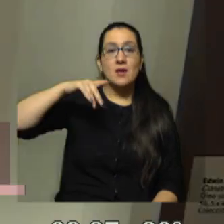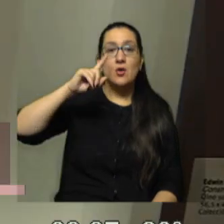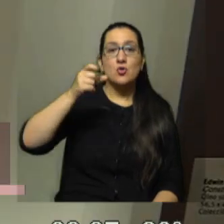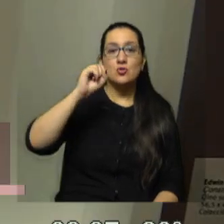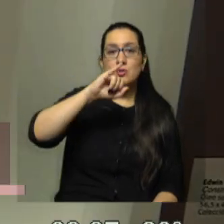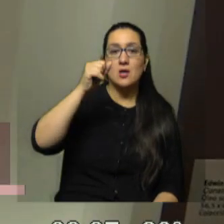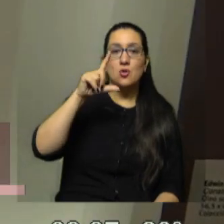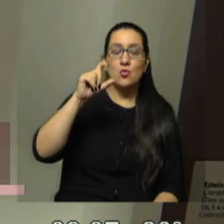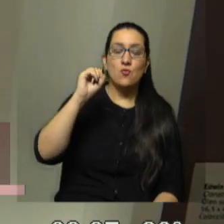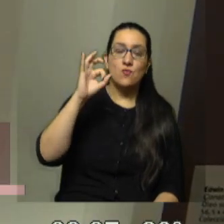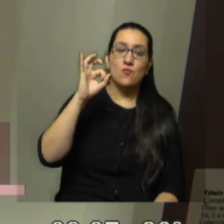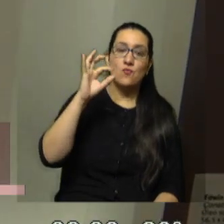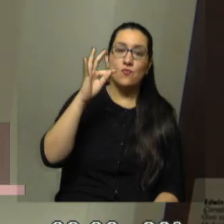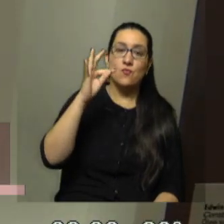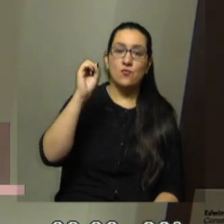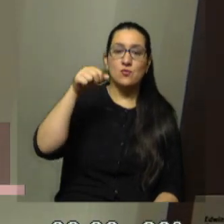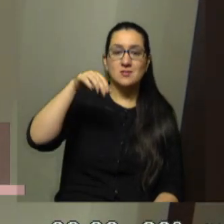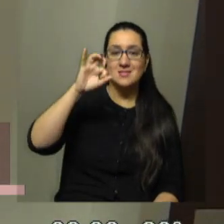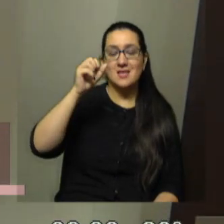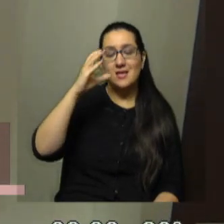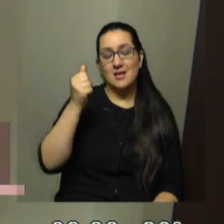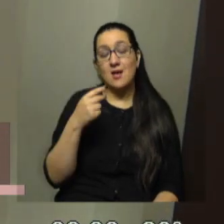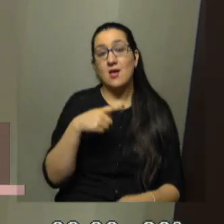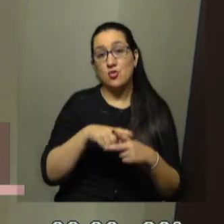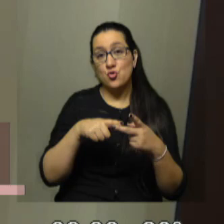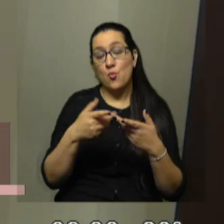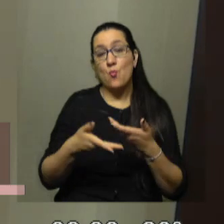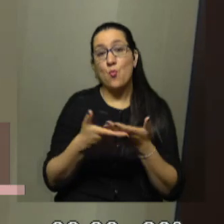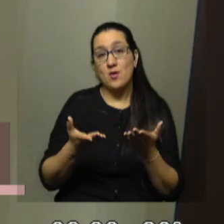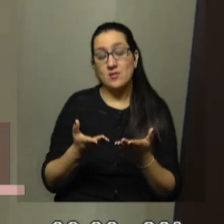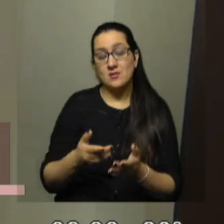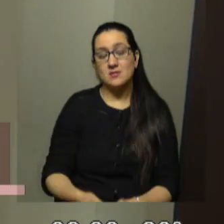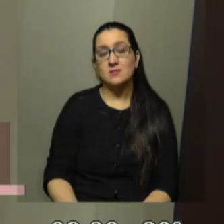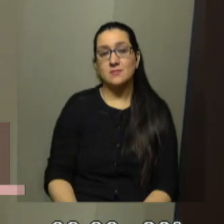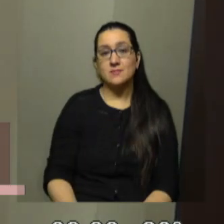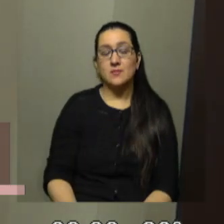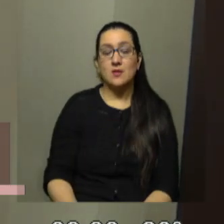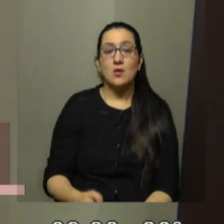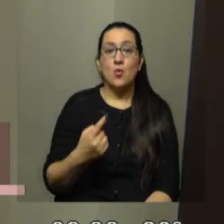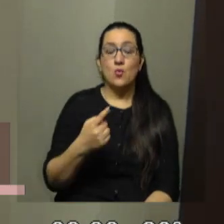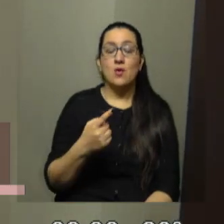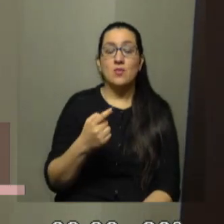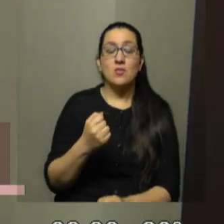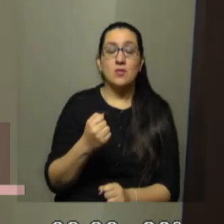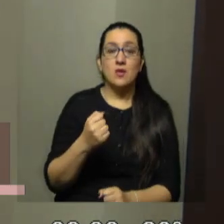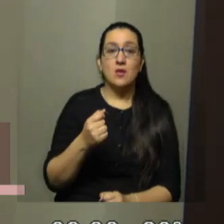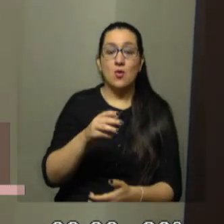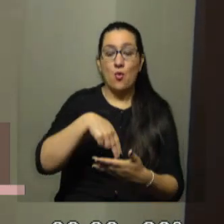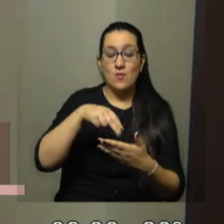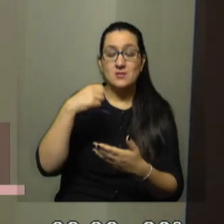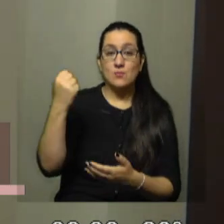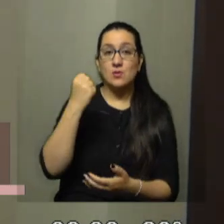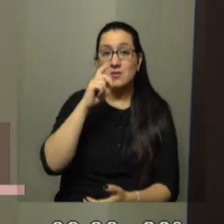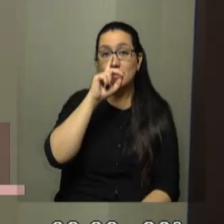Fonseca, dos muestras en el Museo Torres, una de la colección de la Fundación José Burrich y una muestra de obras importantes que están en